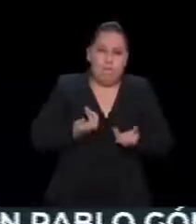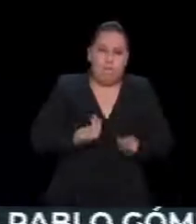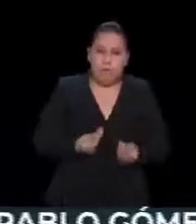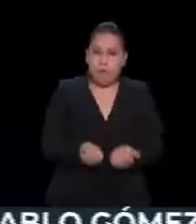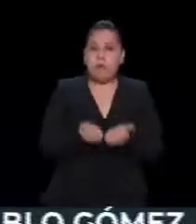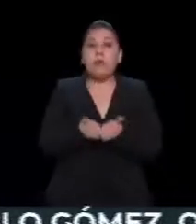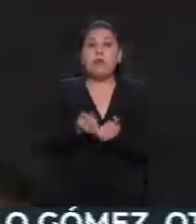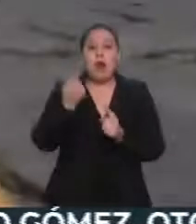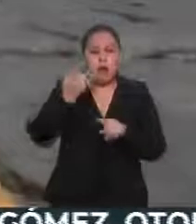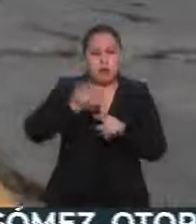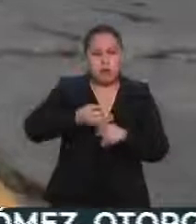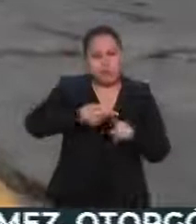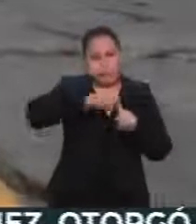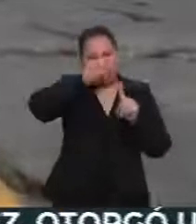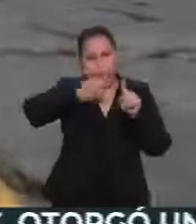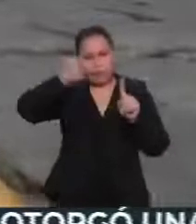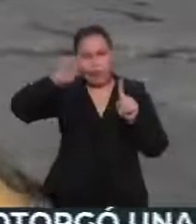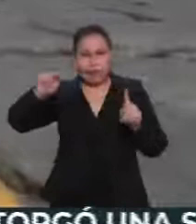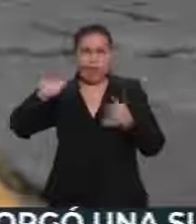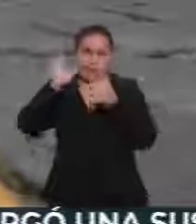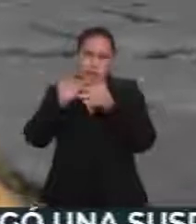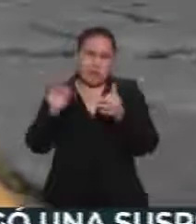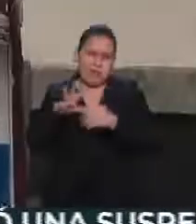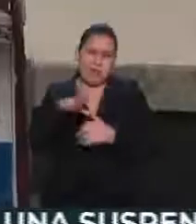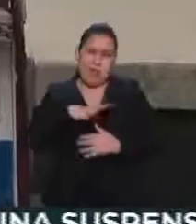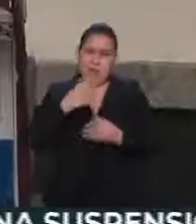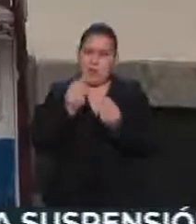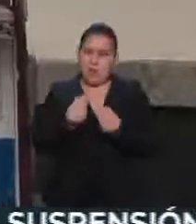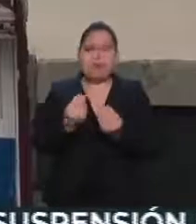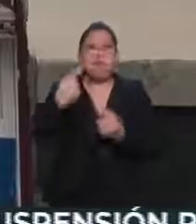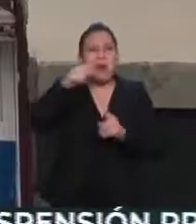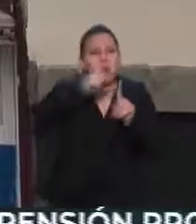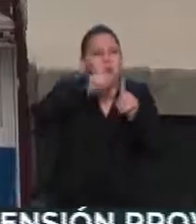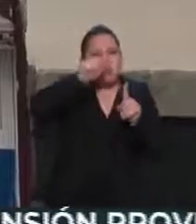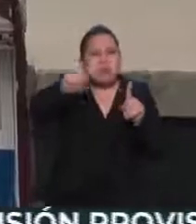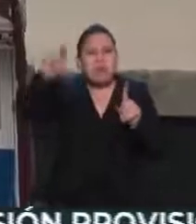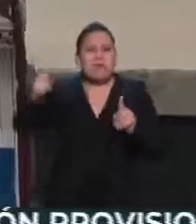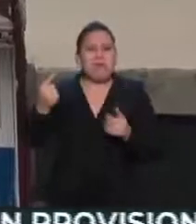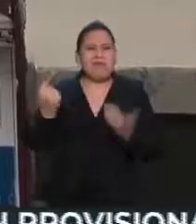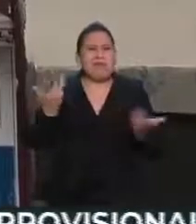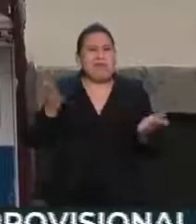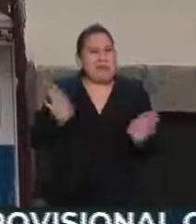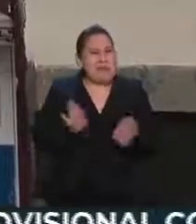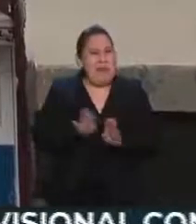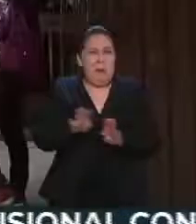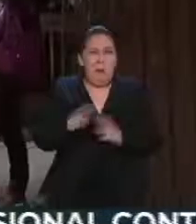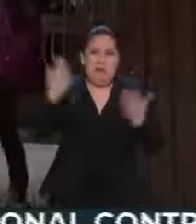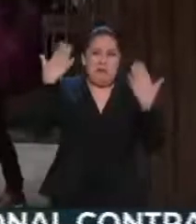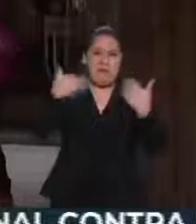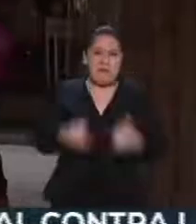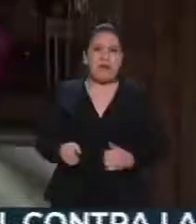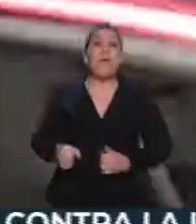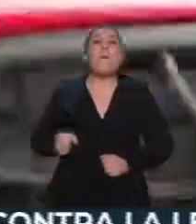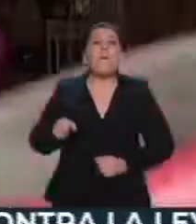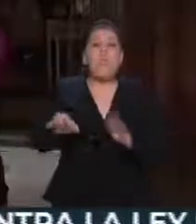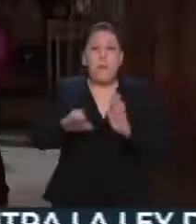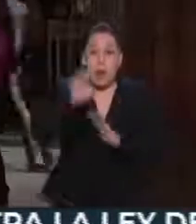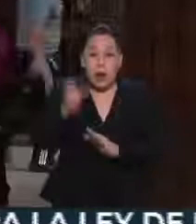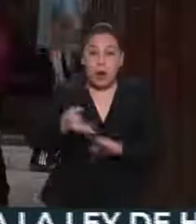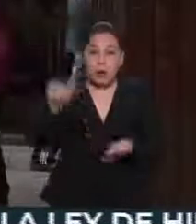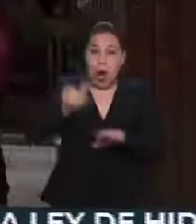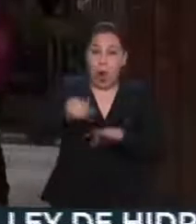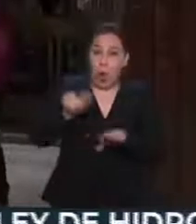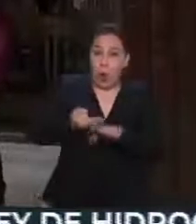hay indicadores económicos que hablan de ello, pero ¿cómo leerlos? Y es que mire, ahora, por ejemplo, el último dato de inflación reportado en